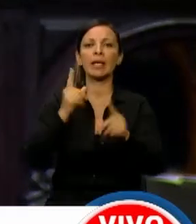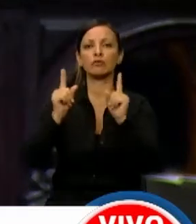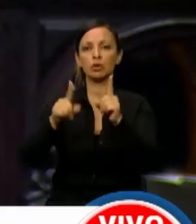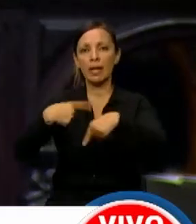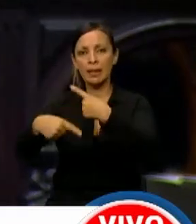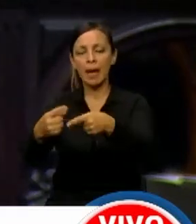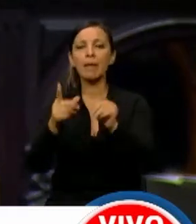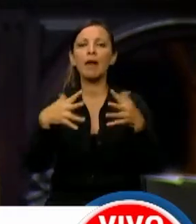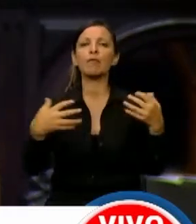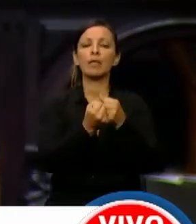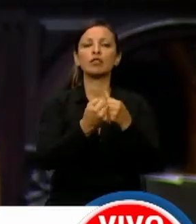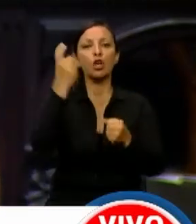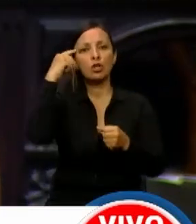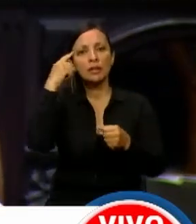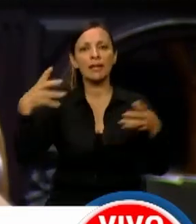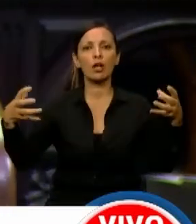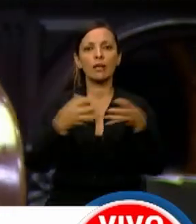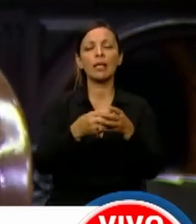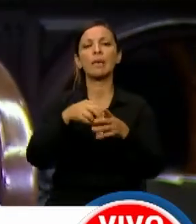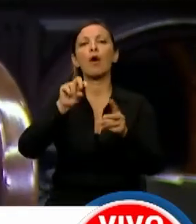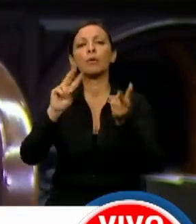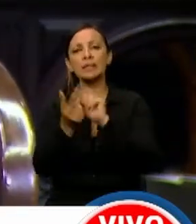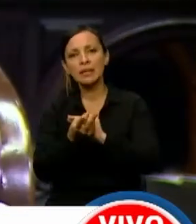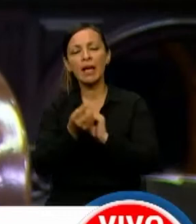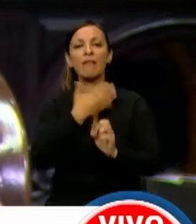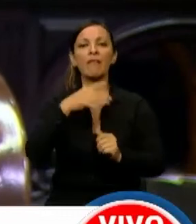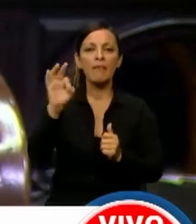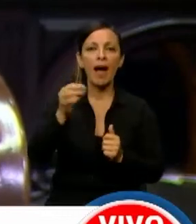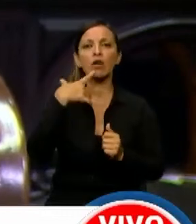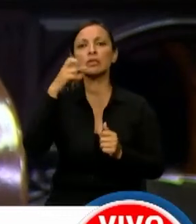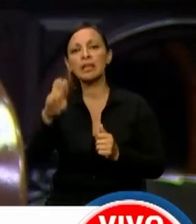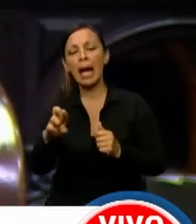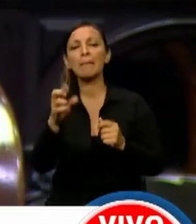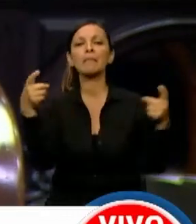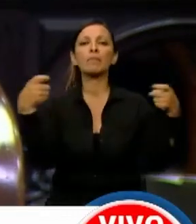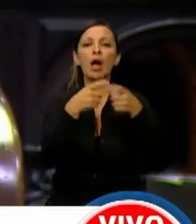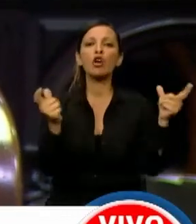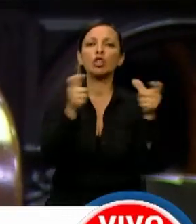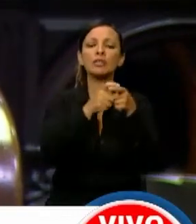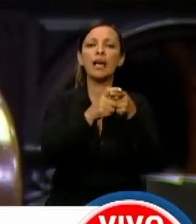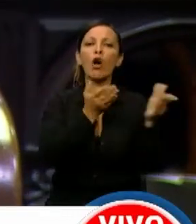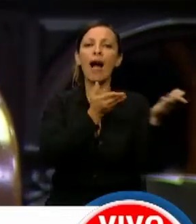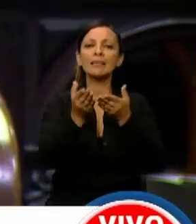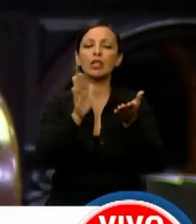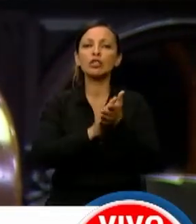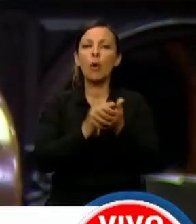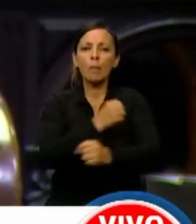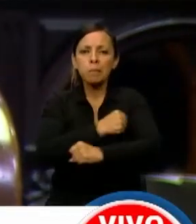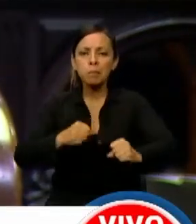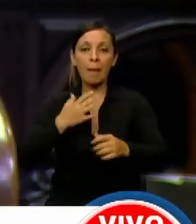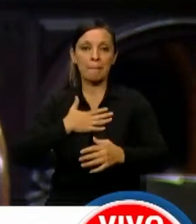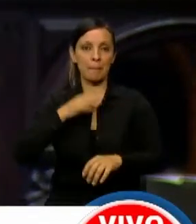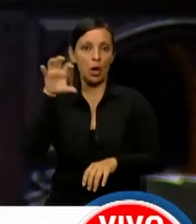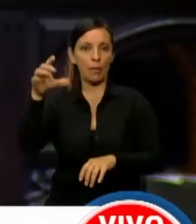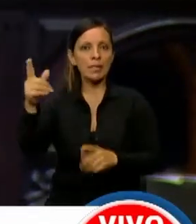a la Fundación Consciente Colectivo, a la OPS, a la UNICEF, a la FAO, a la SAP, al Consejo Asesor de Obesidad de mi provincia, que